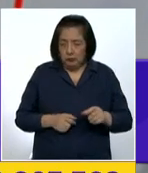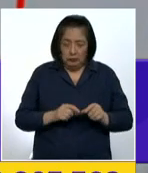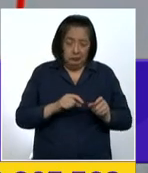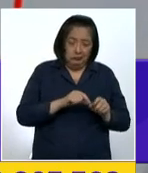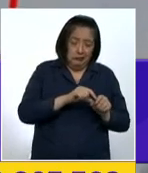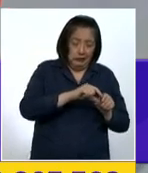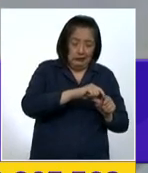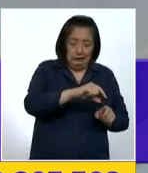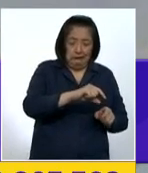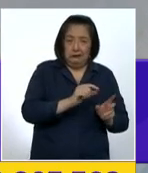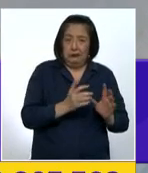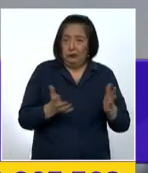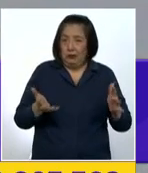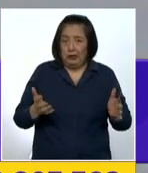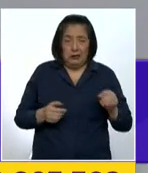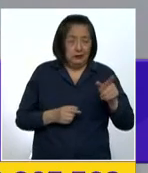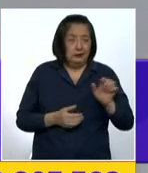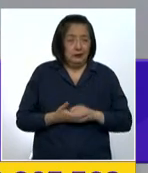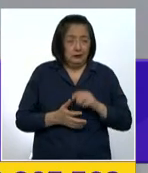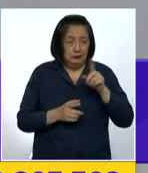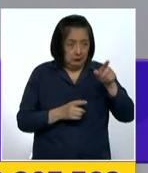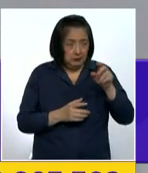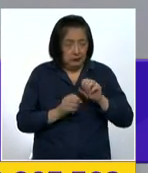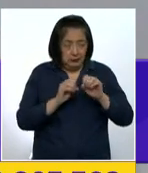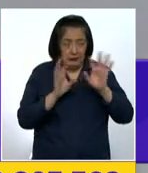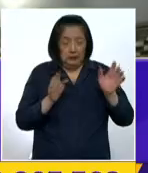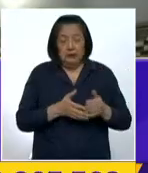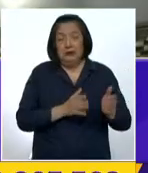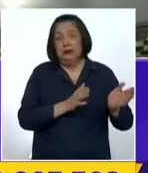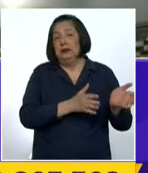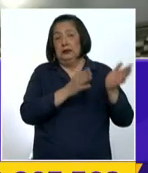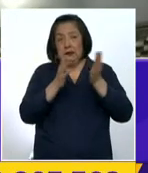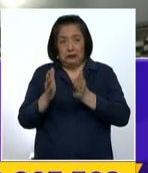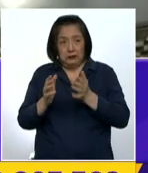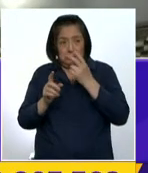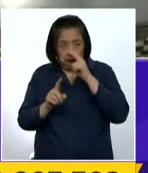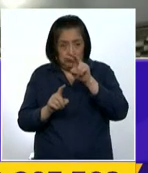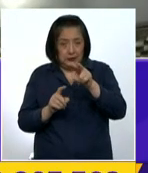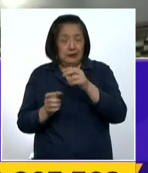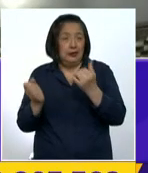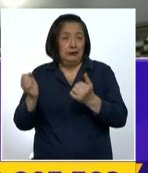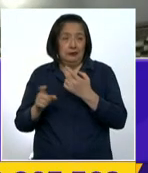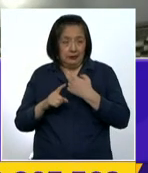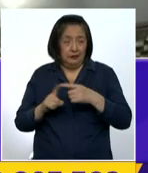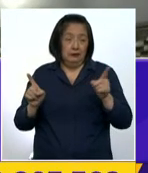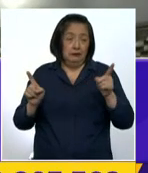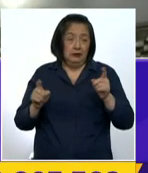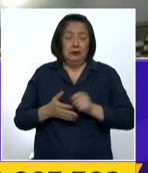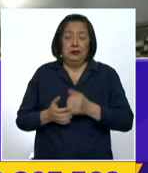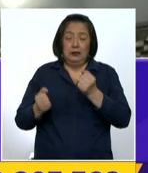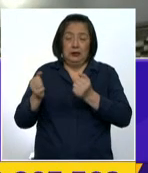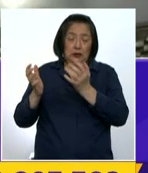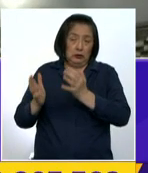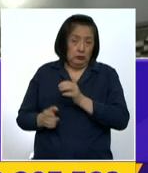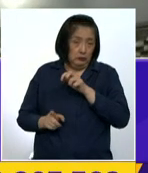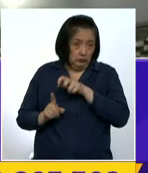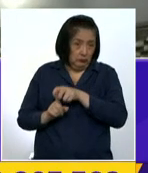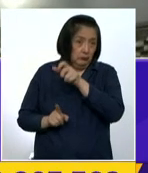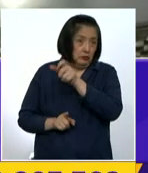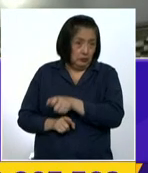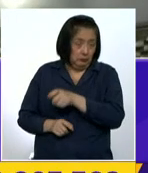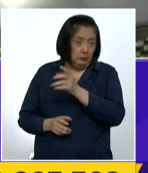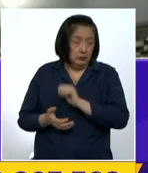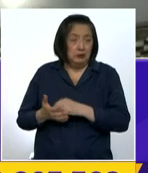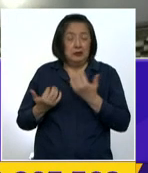derecho. Es bastante clara ahí la imagen. Y ahora luce distinto, según el conductor del vehículo que lo